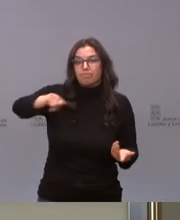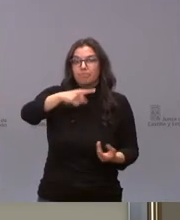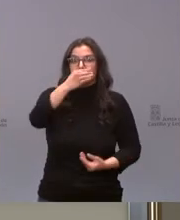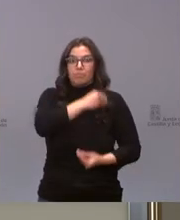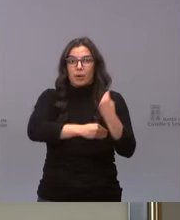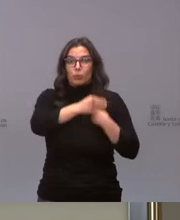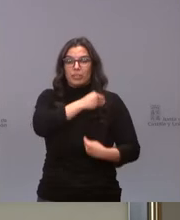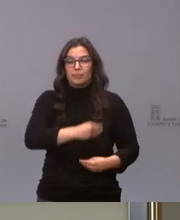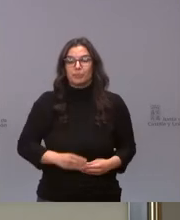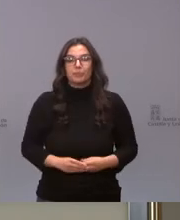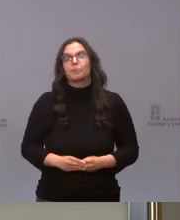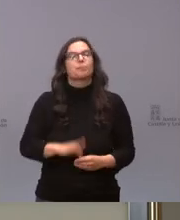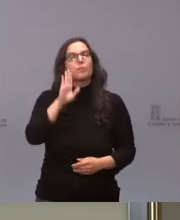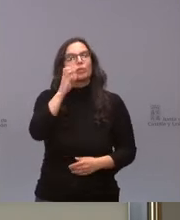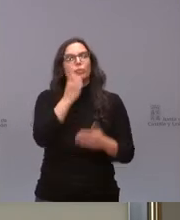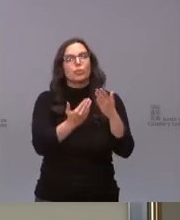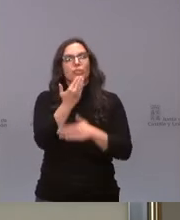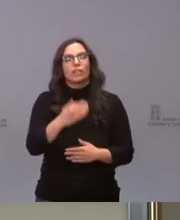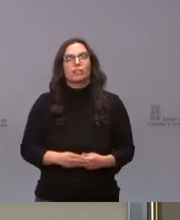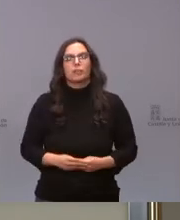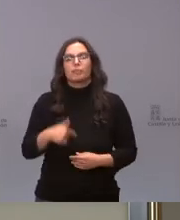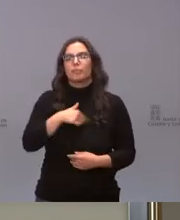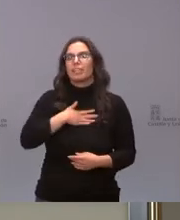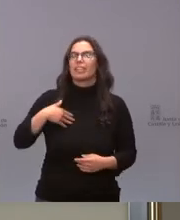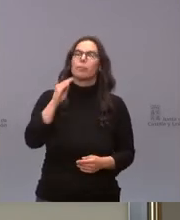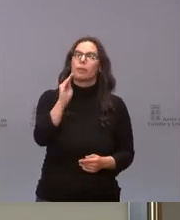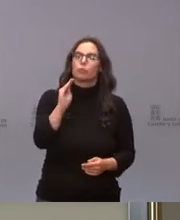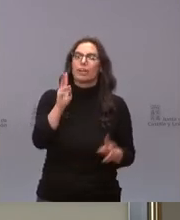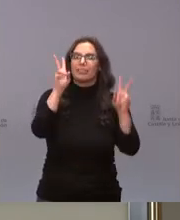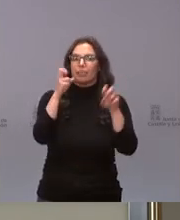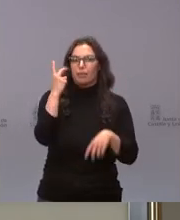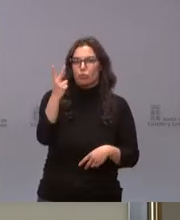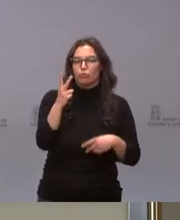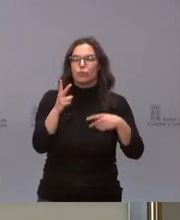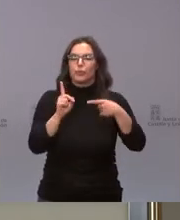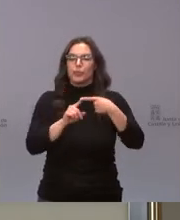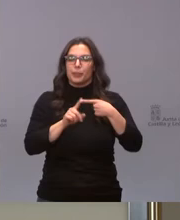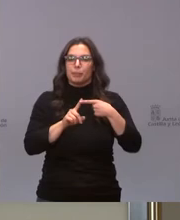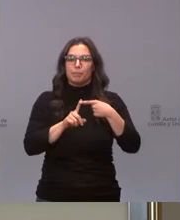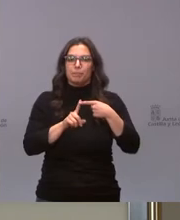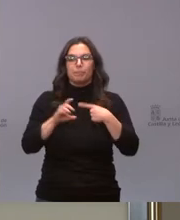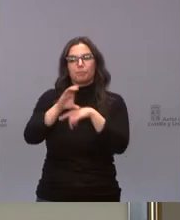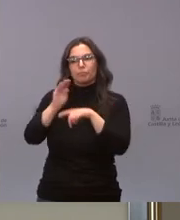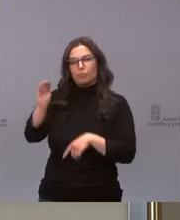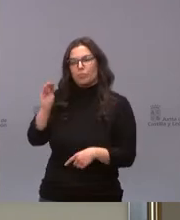Hola, buenos días. Yo quería preguntarle sobre 2 aspectos aquí. A la